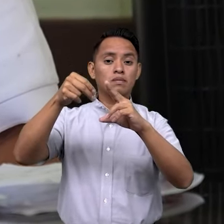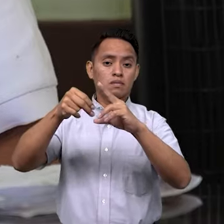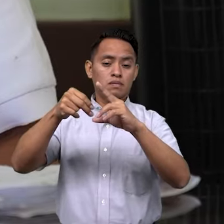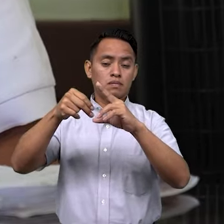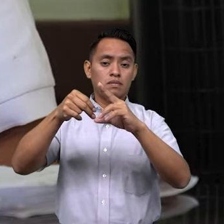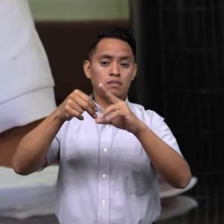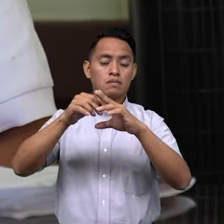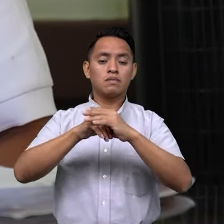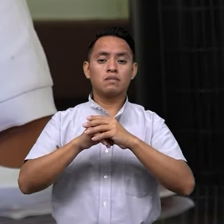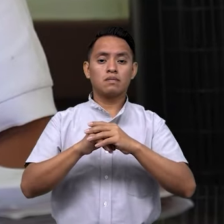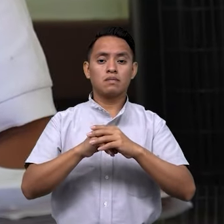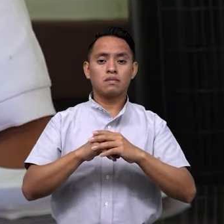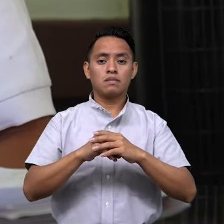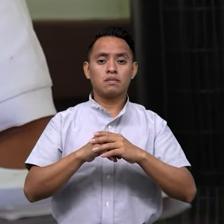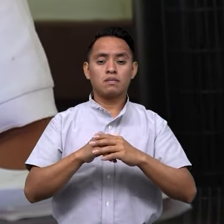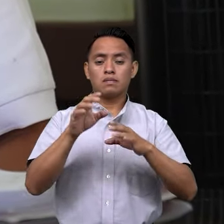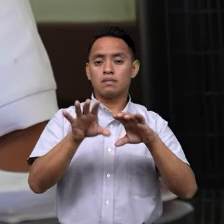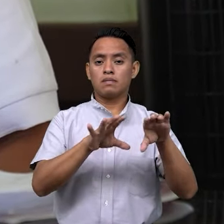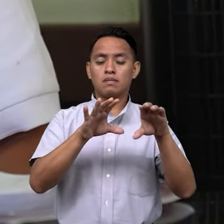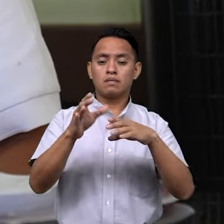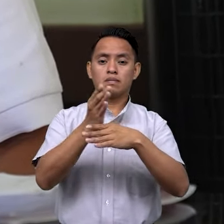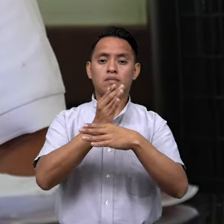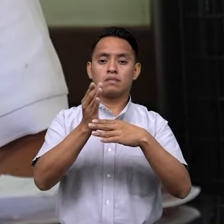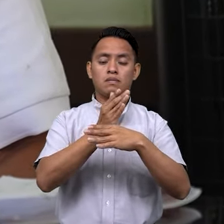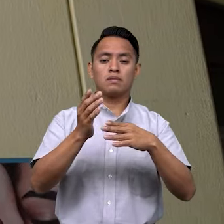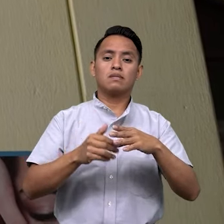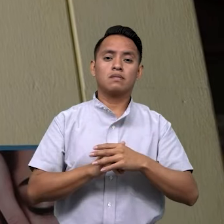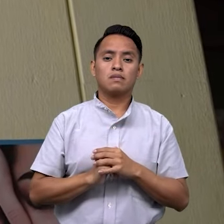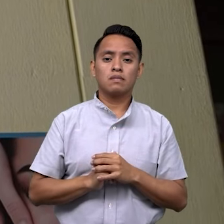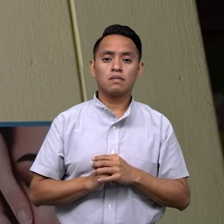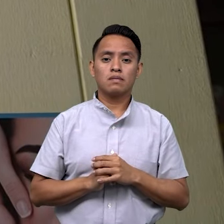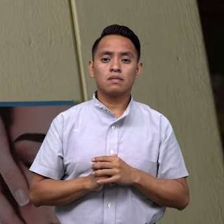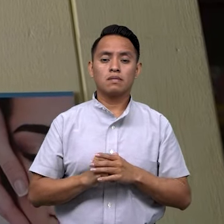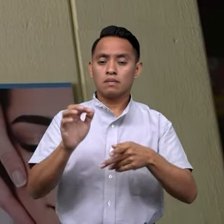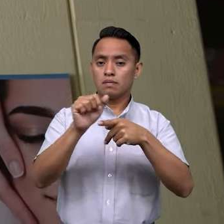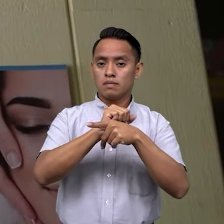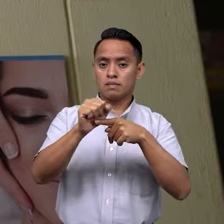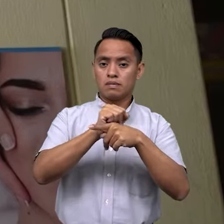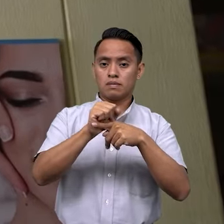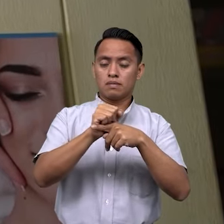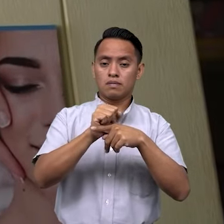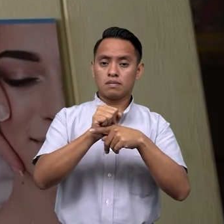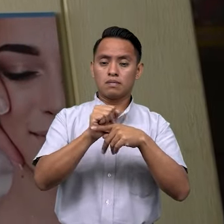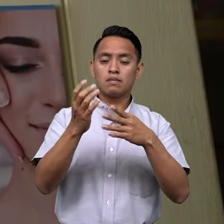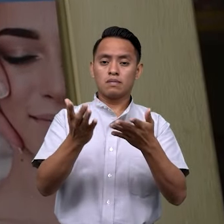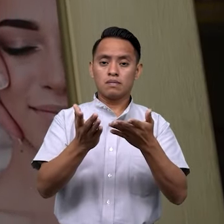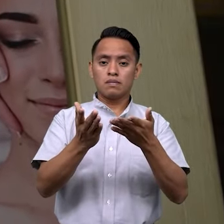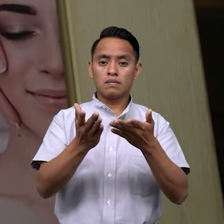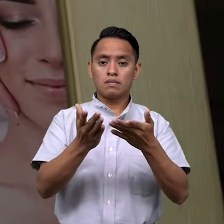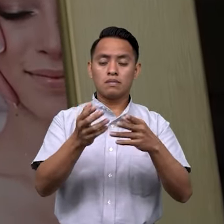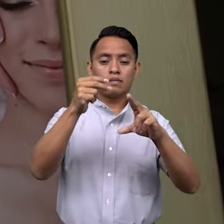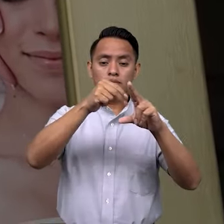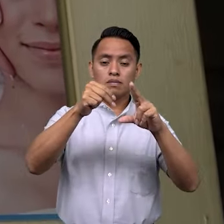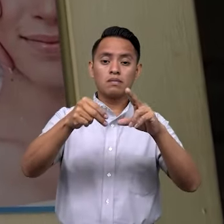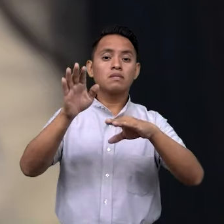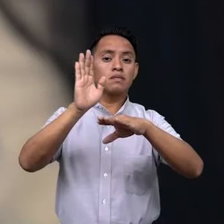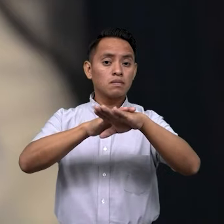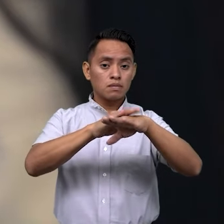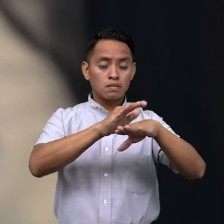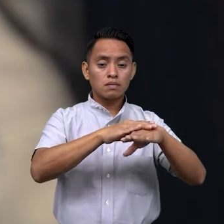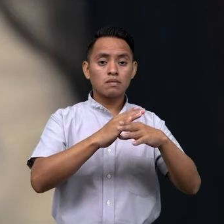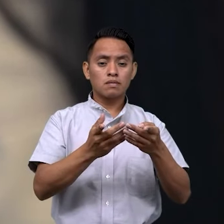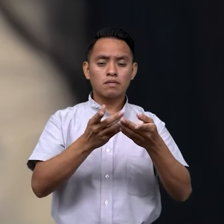a las, los que hacen ellos pues, las actividades, digamos, de vocación, de práctica, en este caso cuando el SINAPRE pues, da las alertas. Entonces estamos